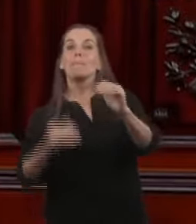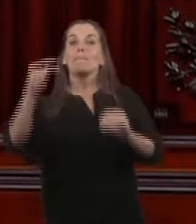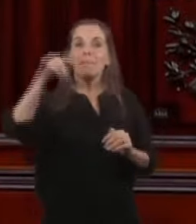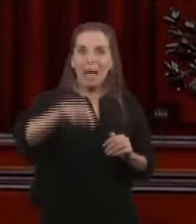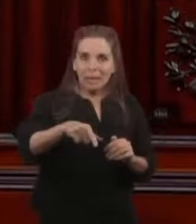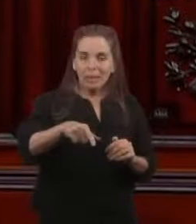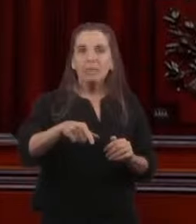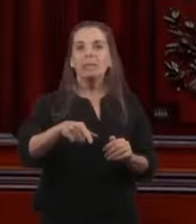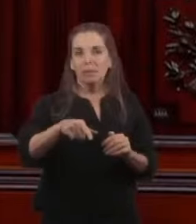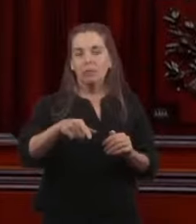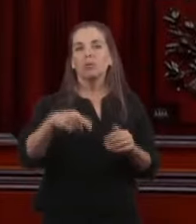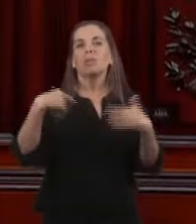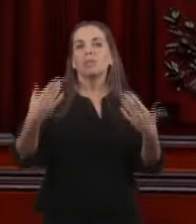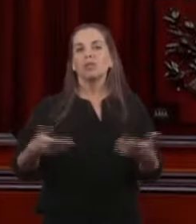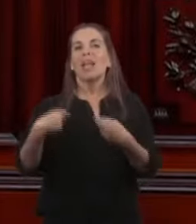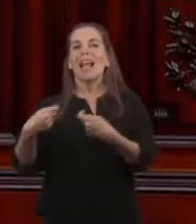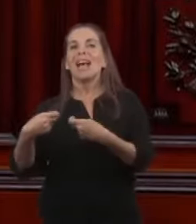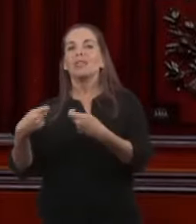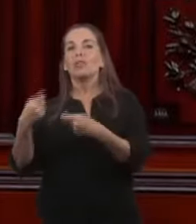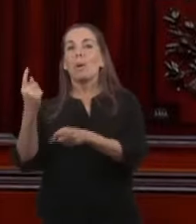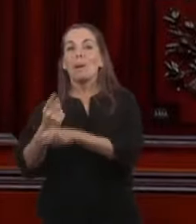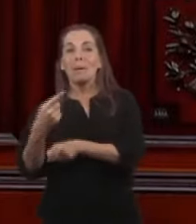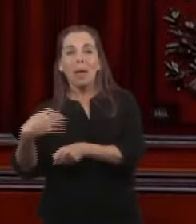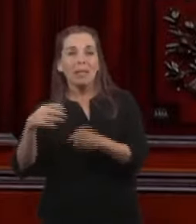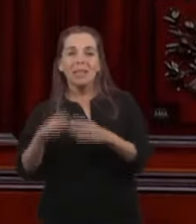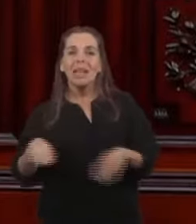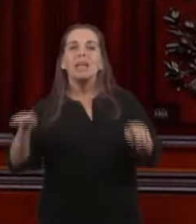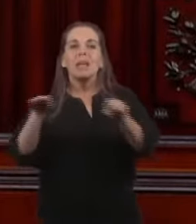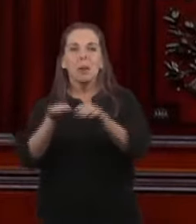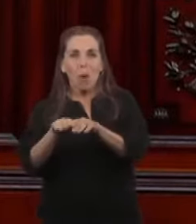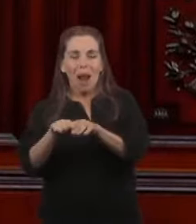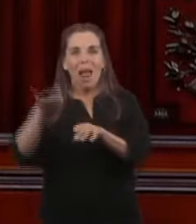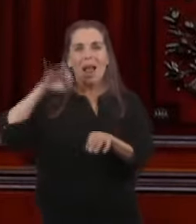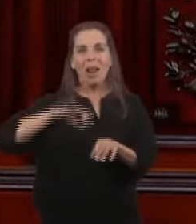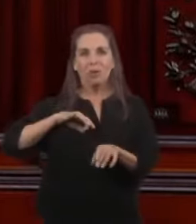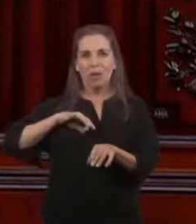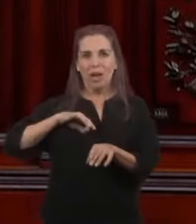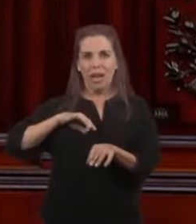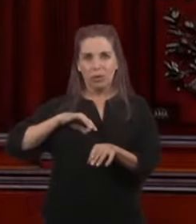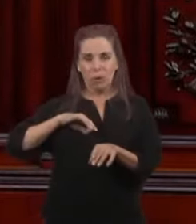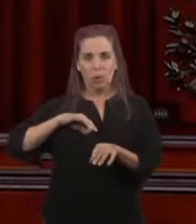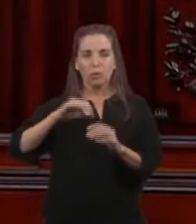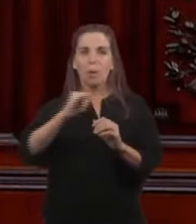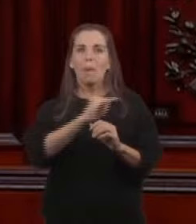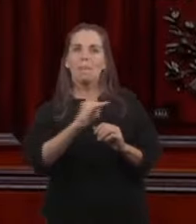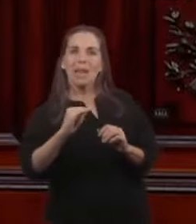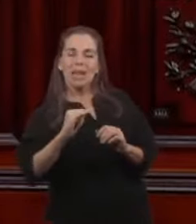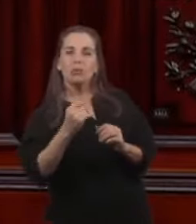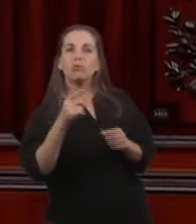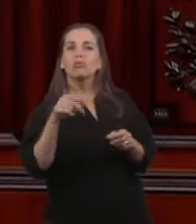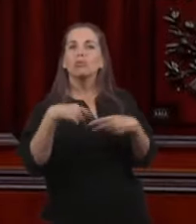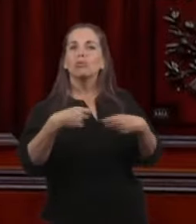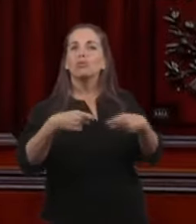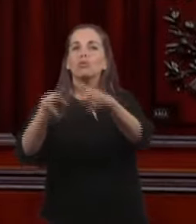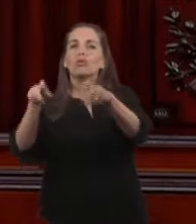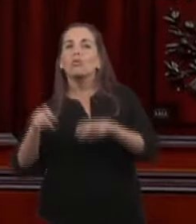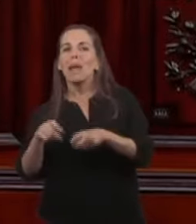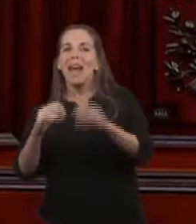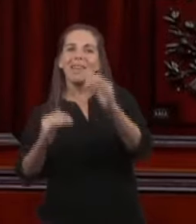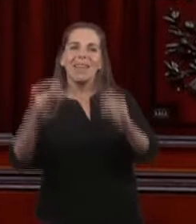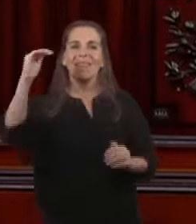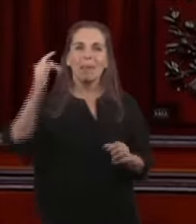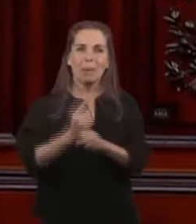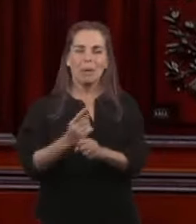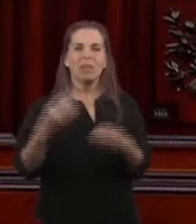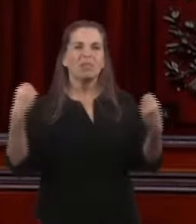de capital el gasto primario tendrá que ser igual o menor a los ingresos menos el superavit primario es decir el